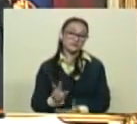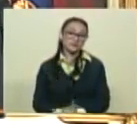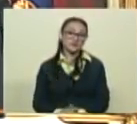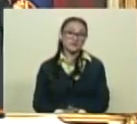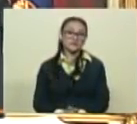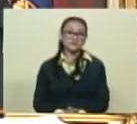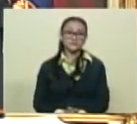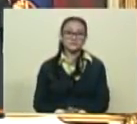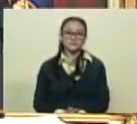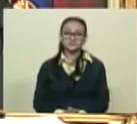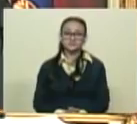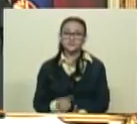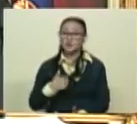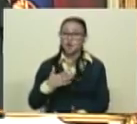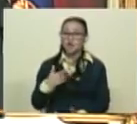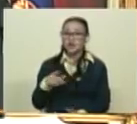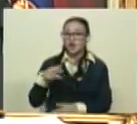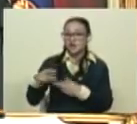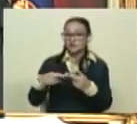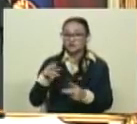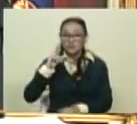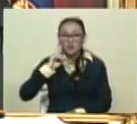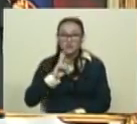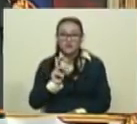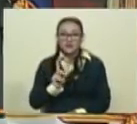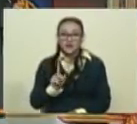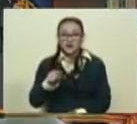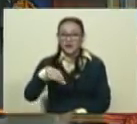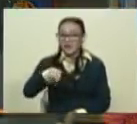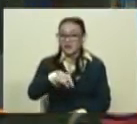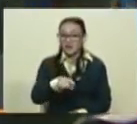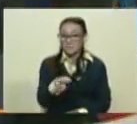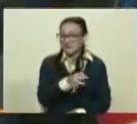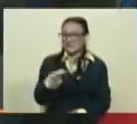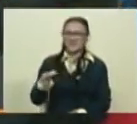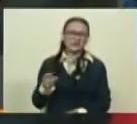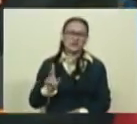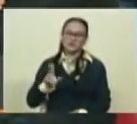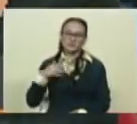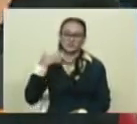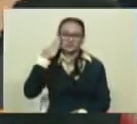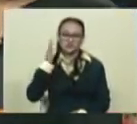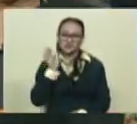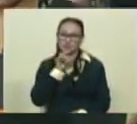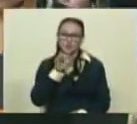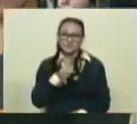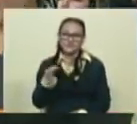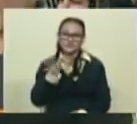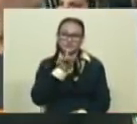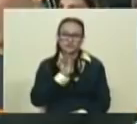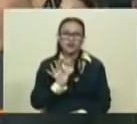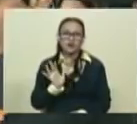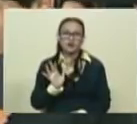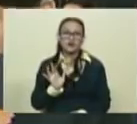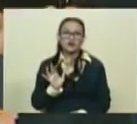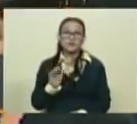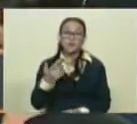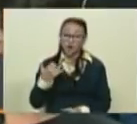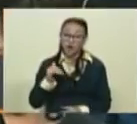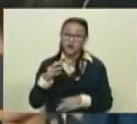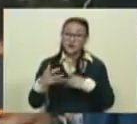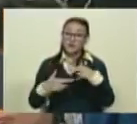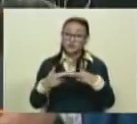No pretendo que la revolución bolivariana haya sido o sea perfecta, jamás. Lo que sí es una